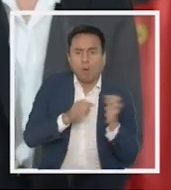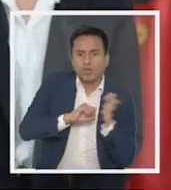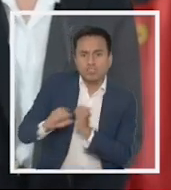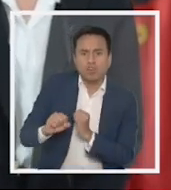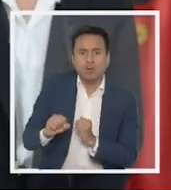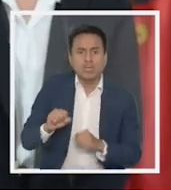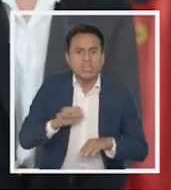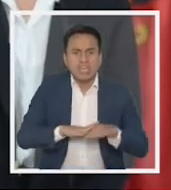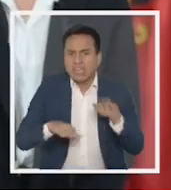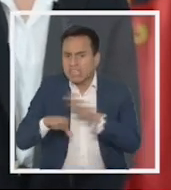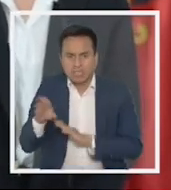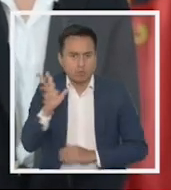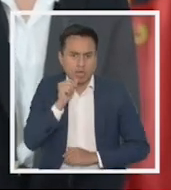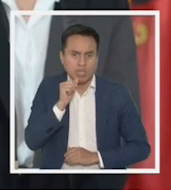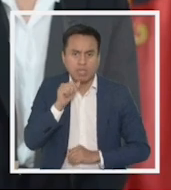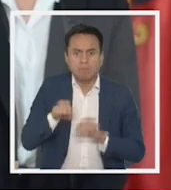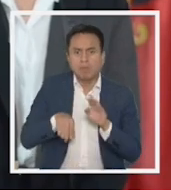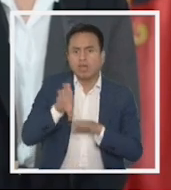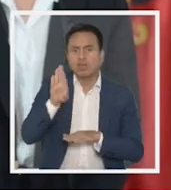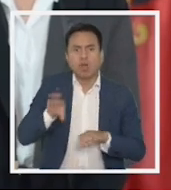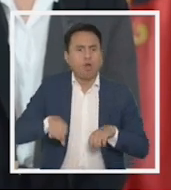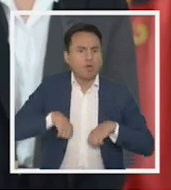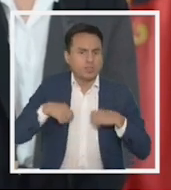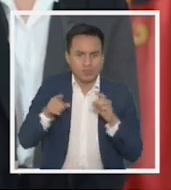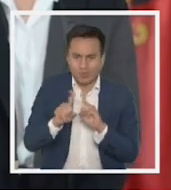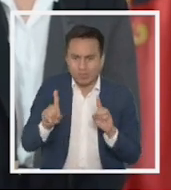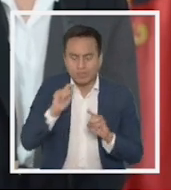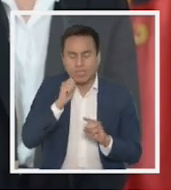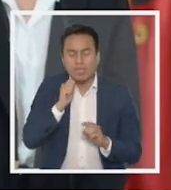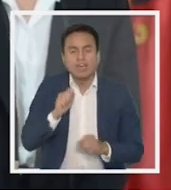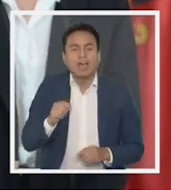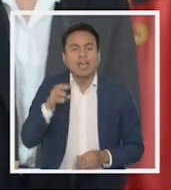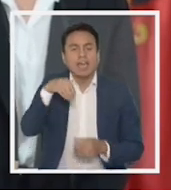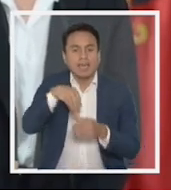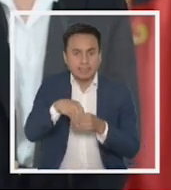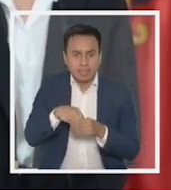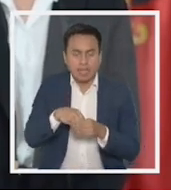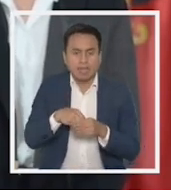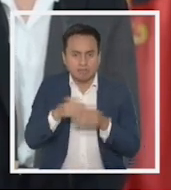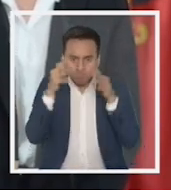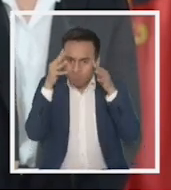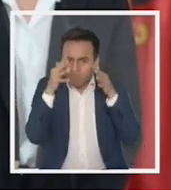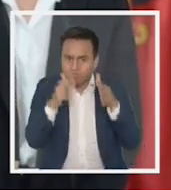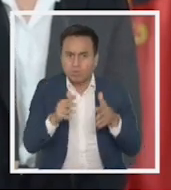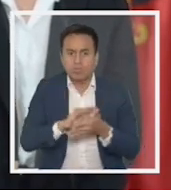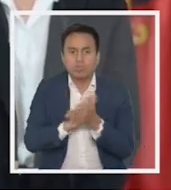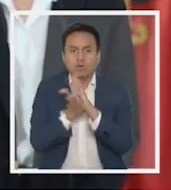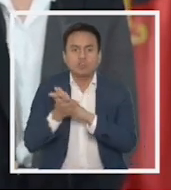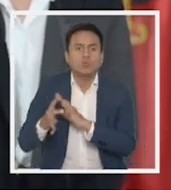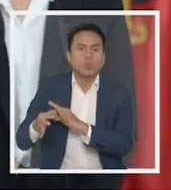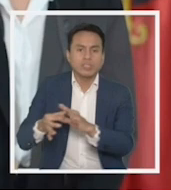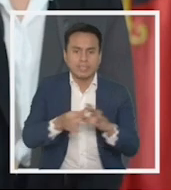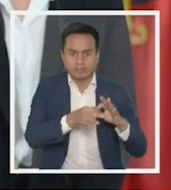en esto, en esta cruzada, todos unidos. Nos hacemos responsables,